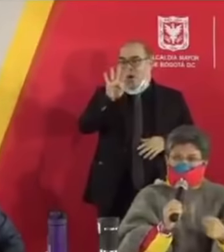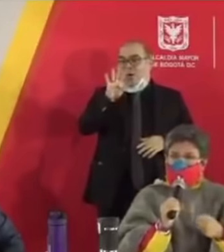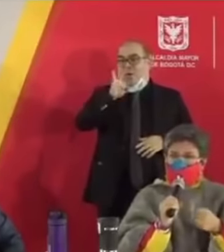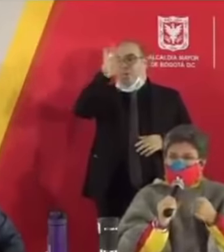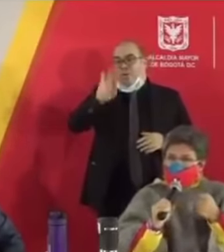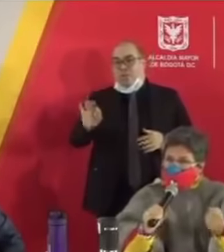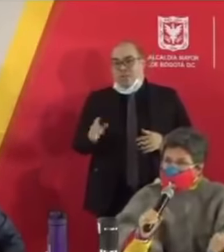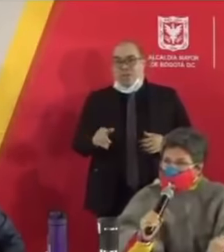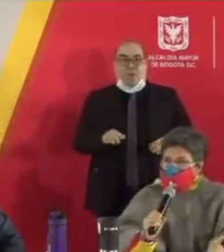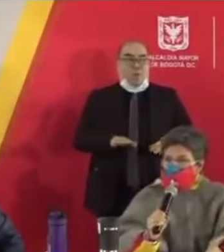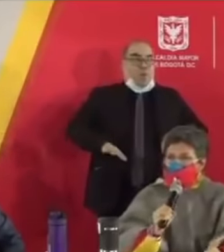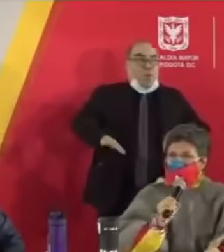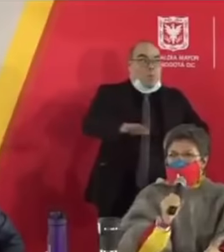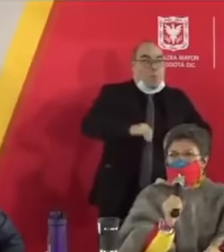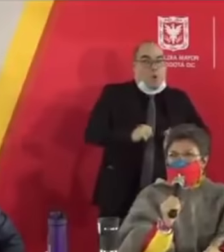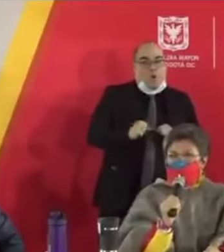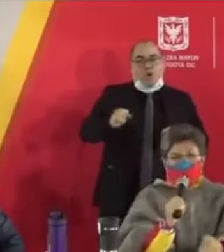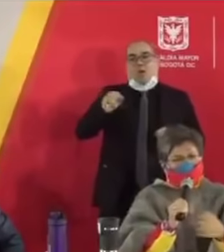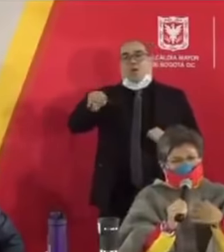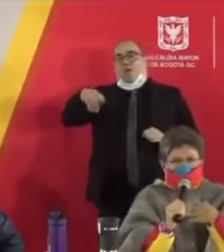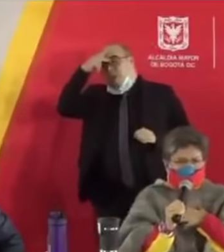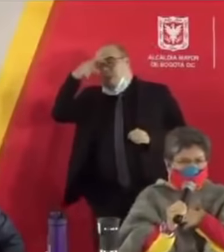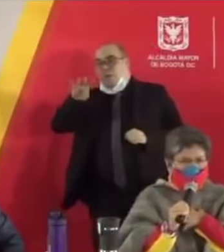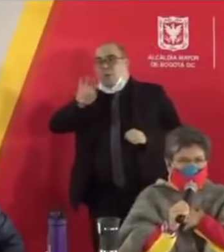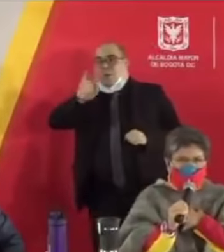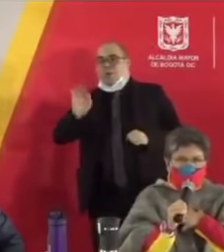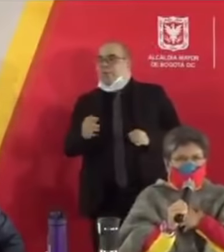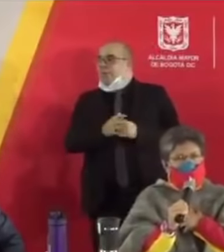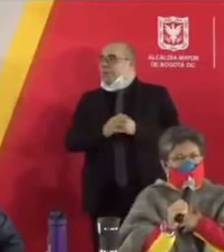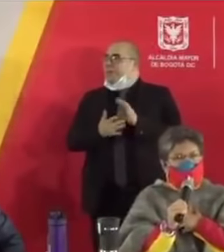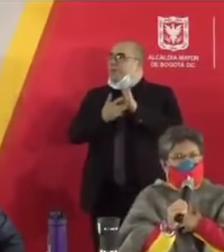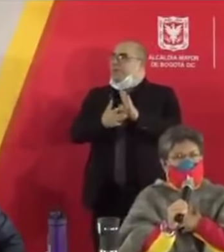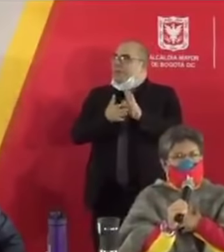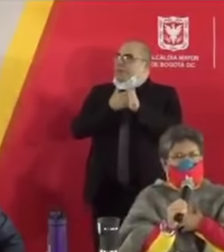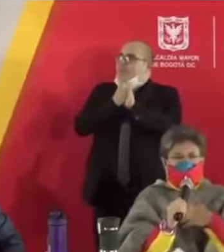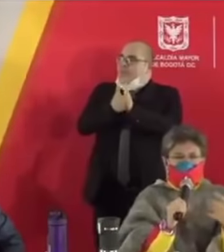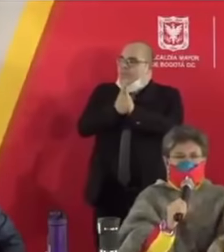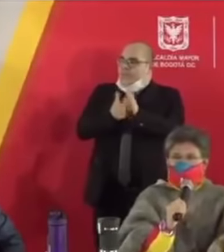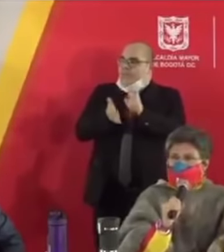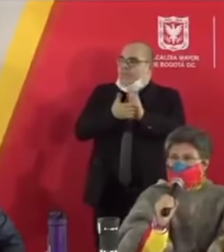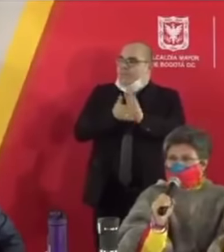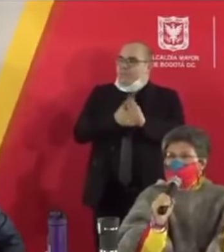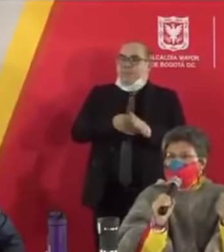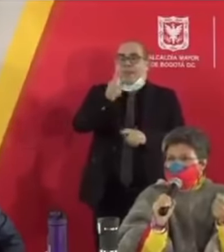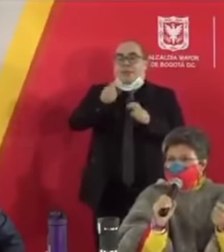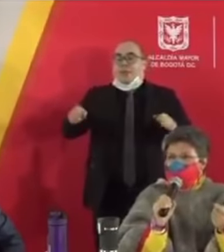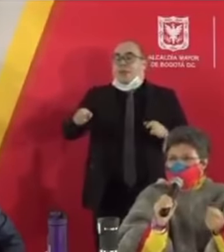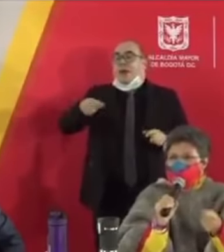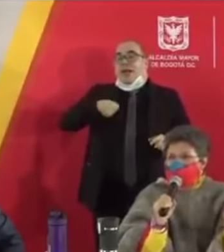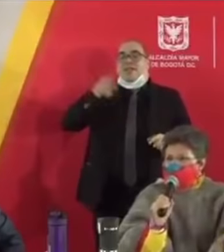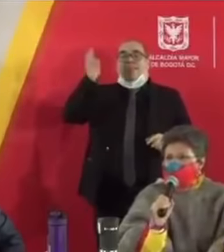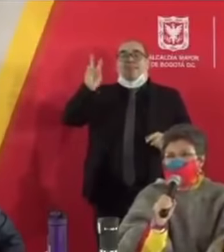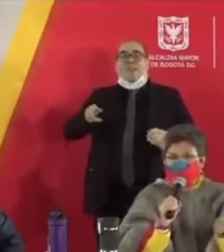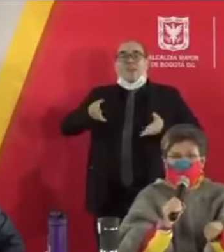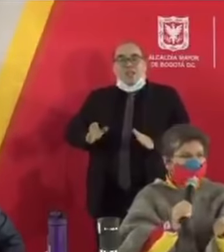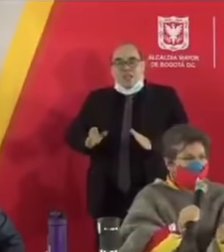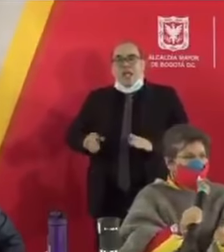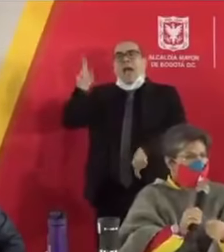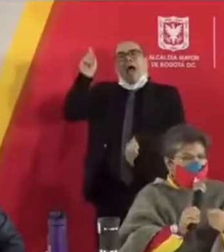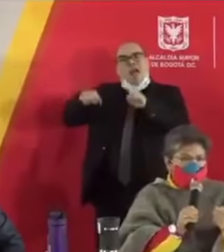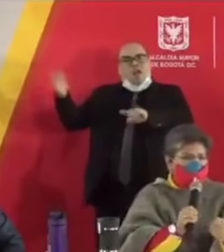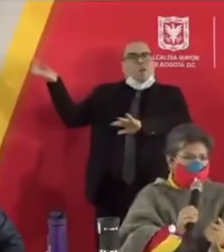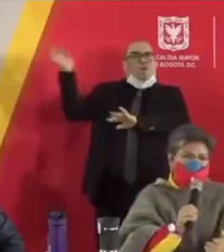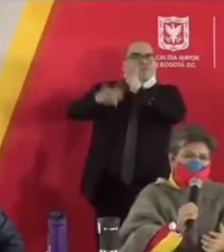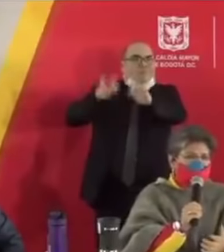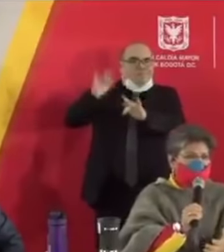temas de criminalidad. Yo no quiero estigmatizar ni más faltaba a los venezolanos, pero hay unos inmigrantes metidos